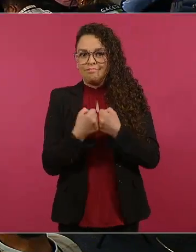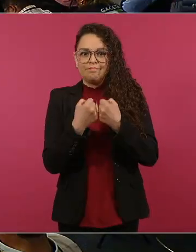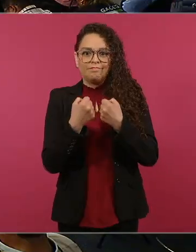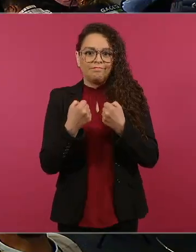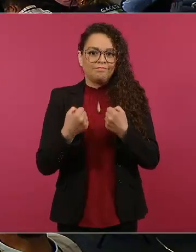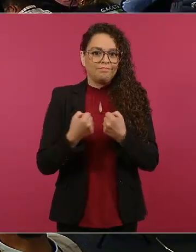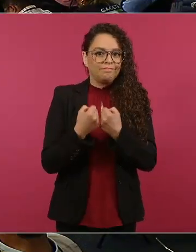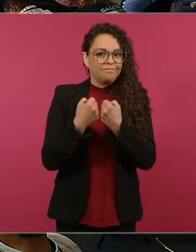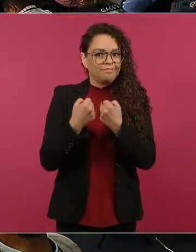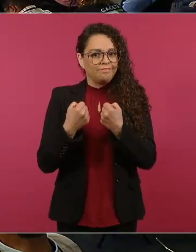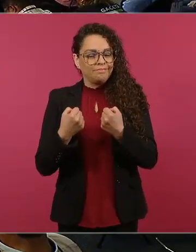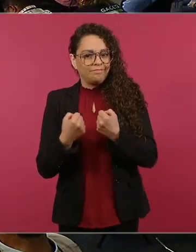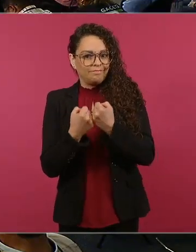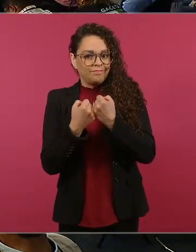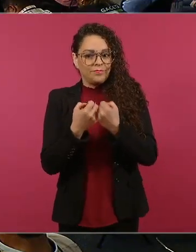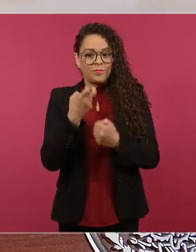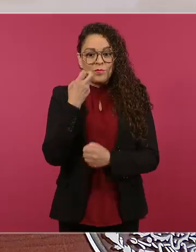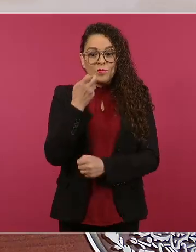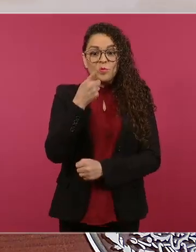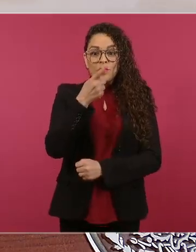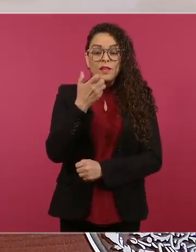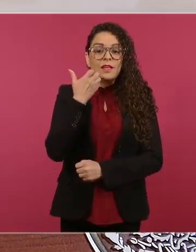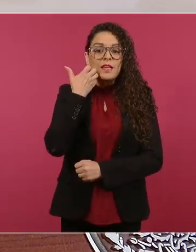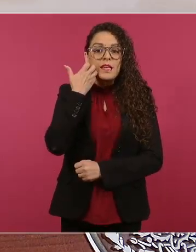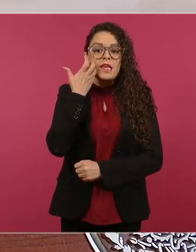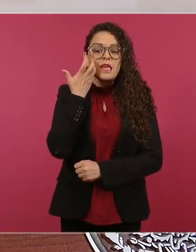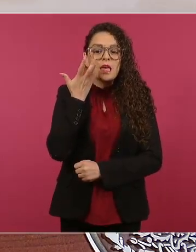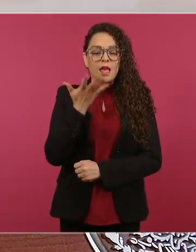y aprovechaban para también vengarse.